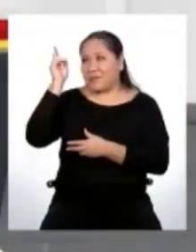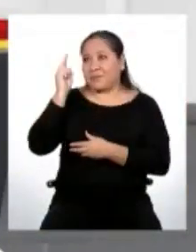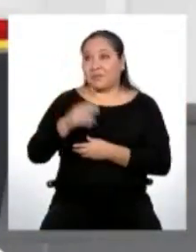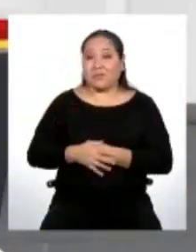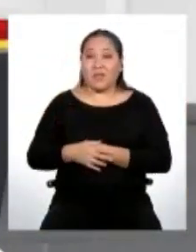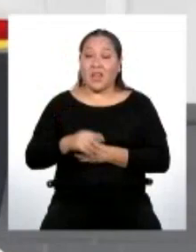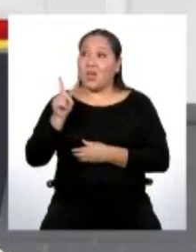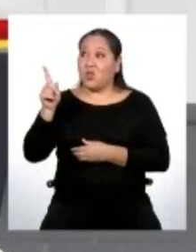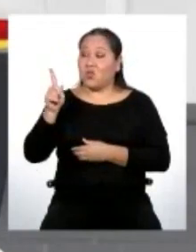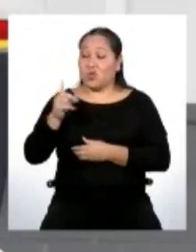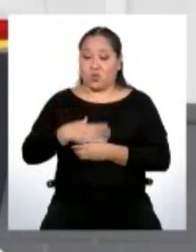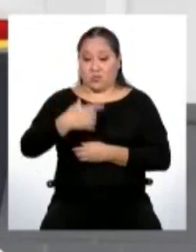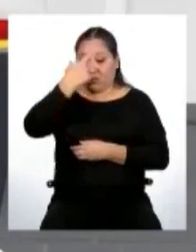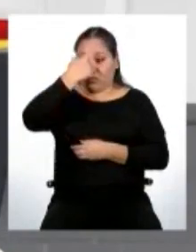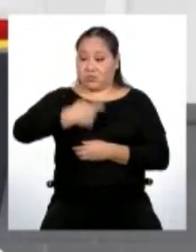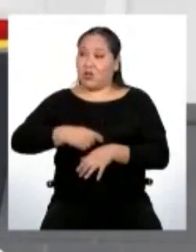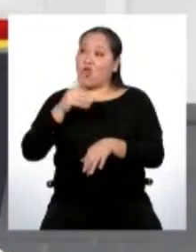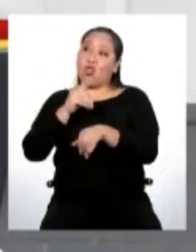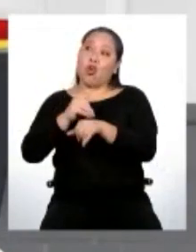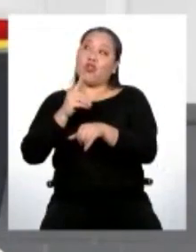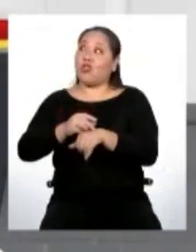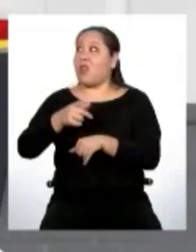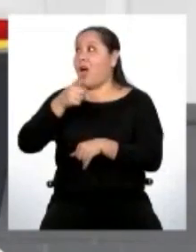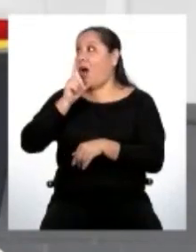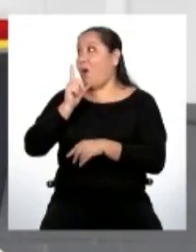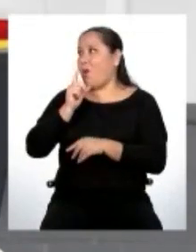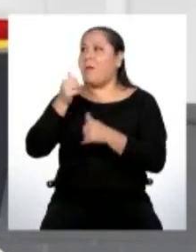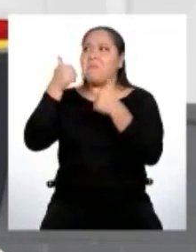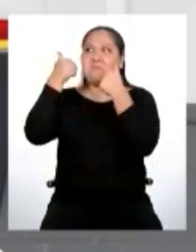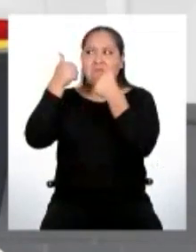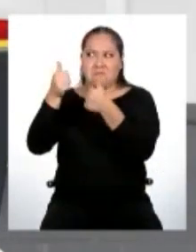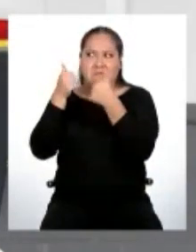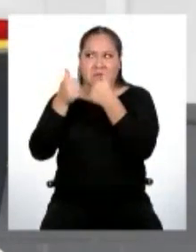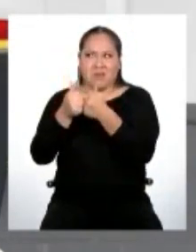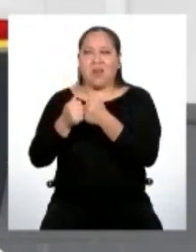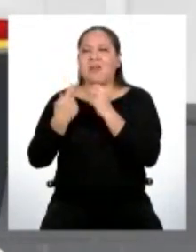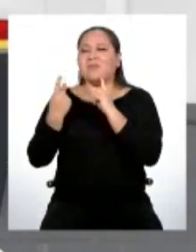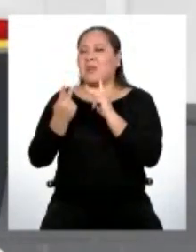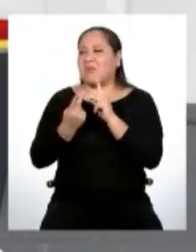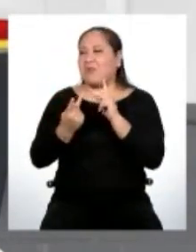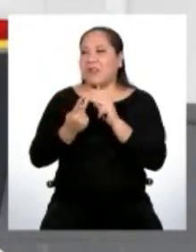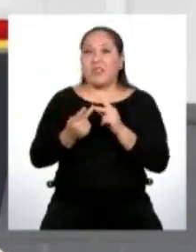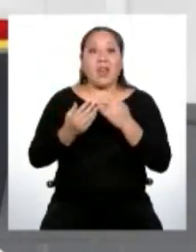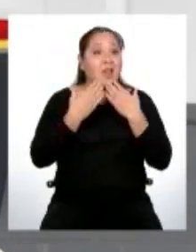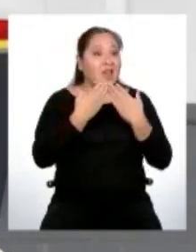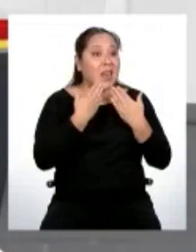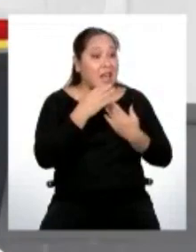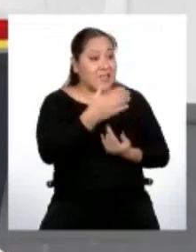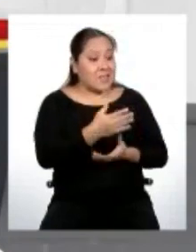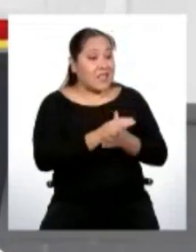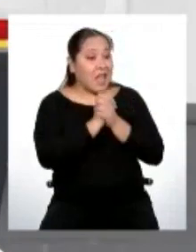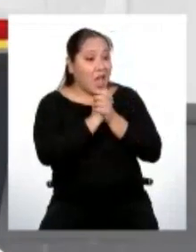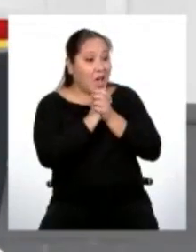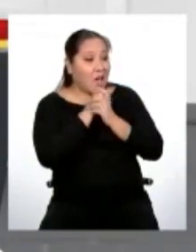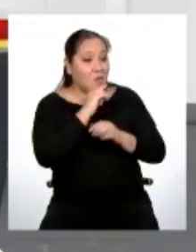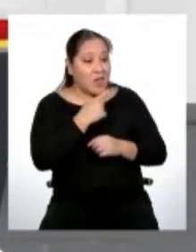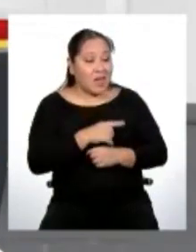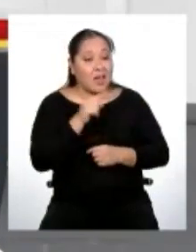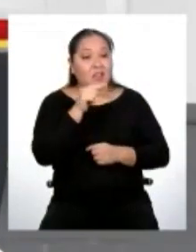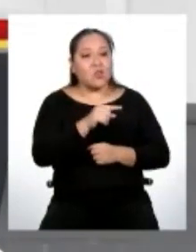su interpretación como la doctora Agua, excelente. Y gracias a ti, compañera Yeremis.